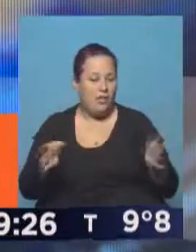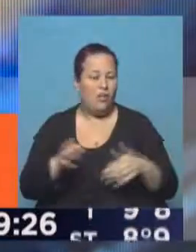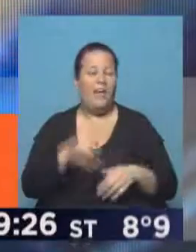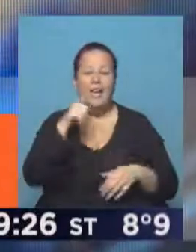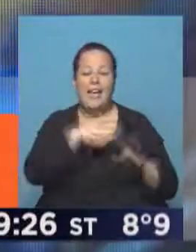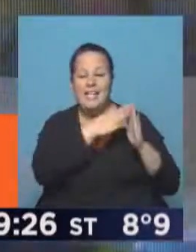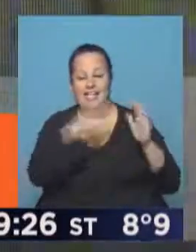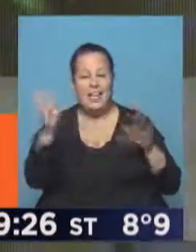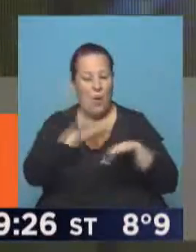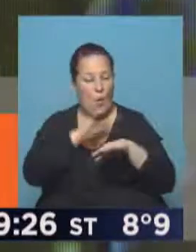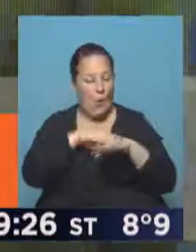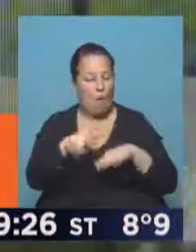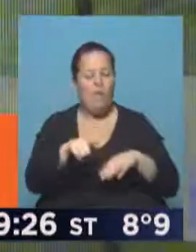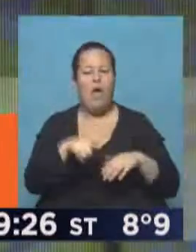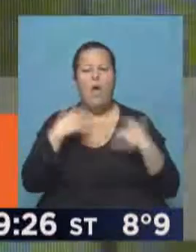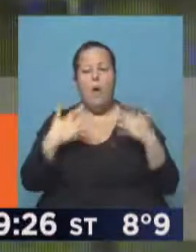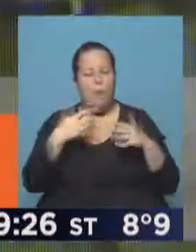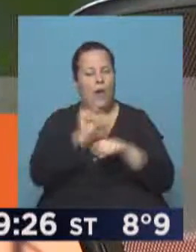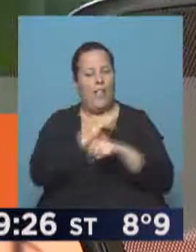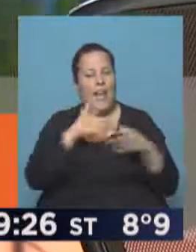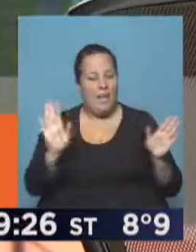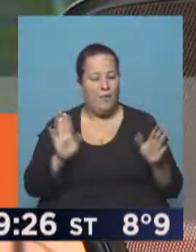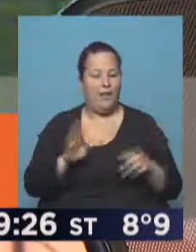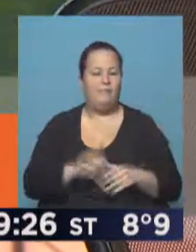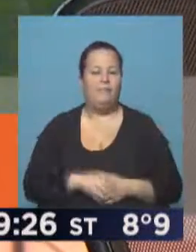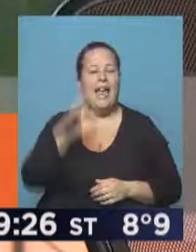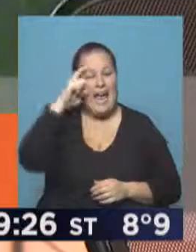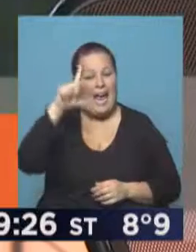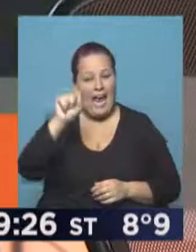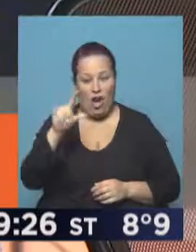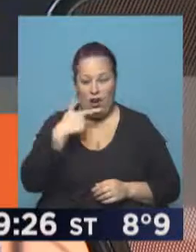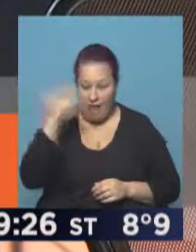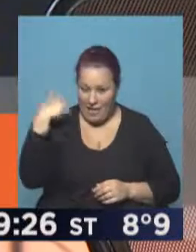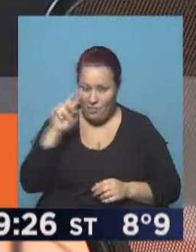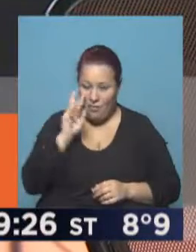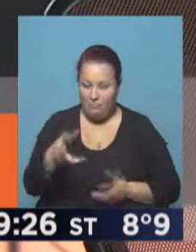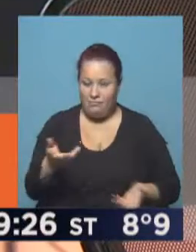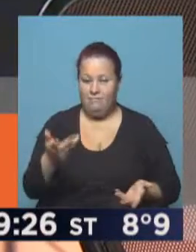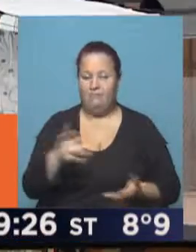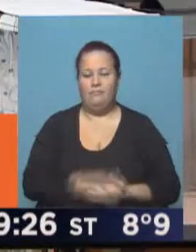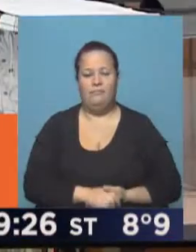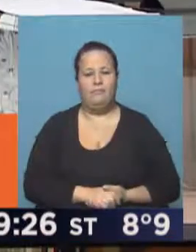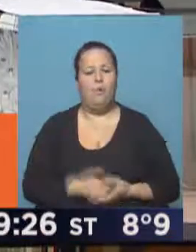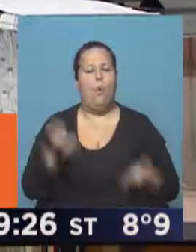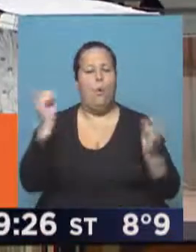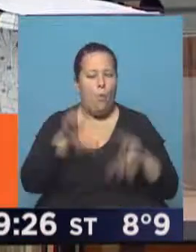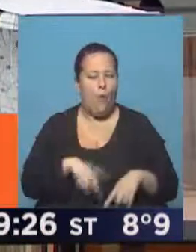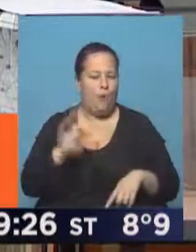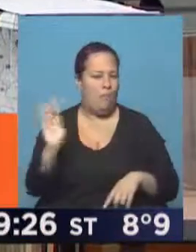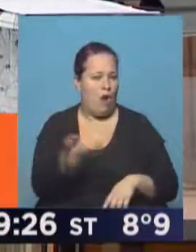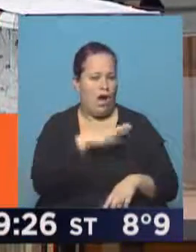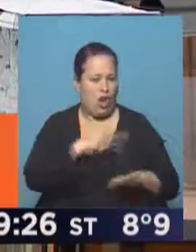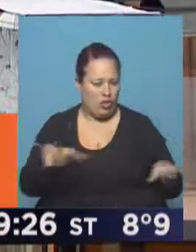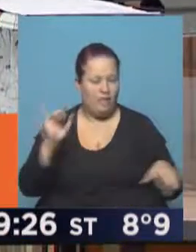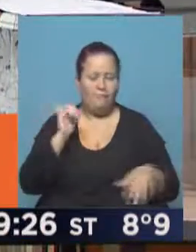ese procesado incluso puede estar en libertad. Causa ecos. Recién lo acabamos de ver, en definitiva. Vuelven a matar a todos esos chicos.